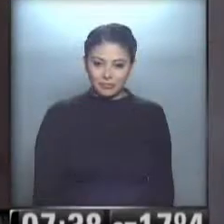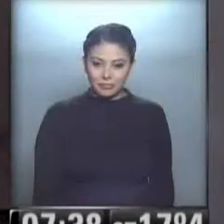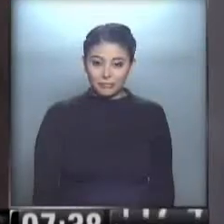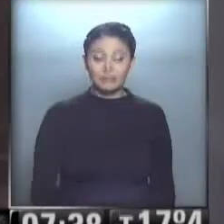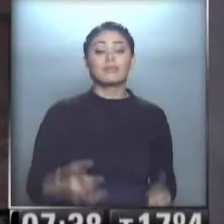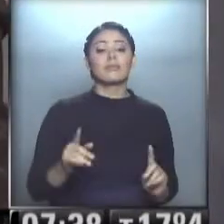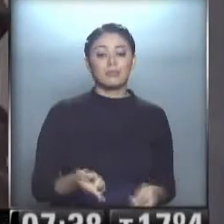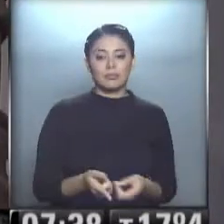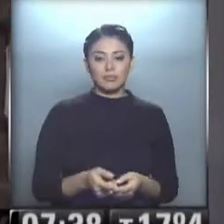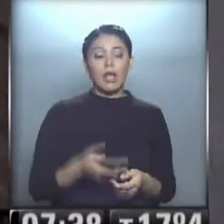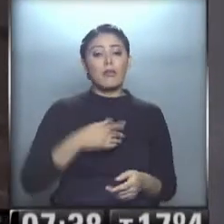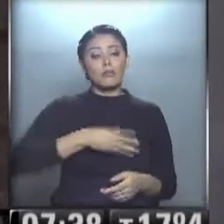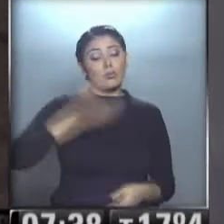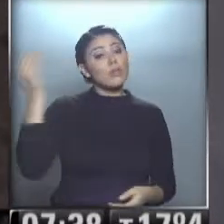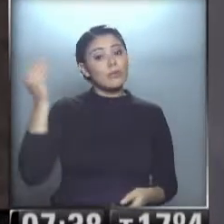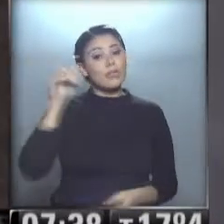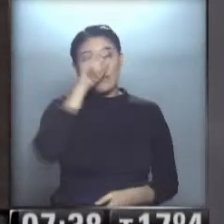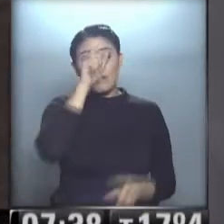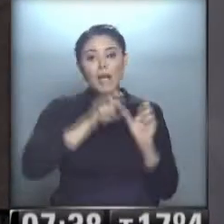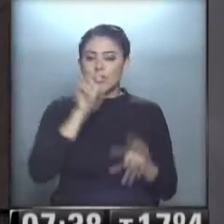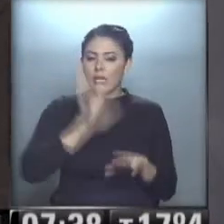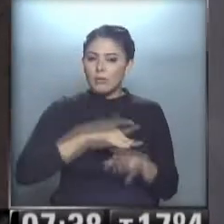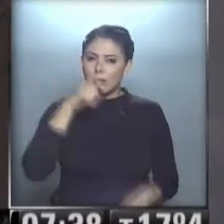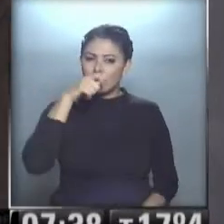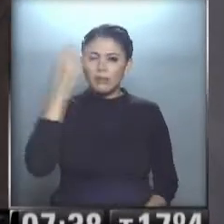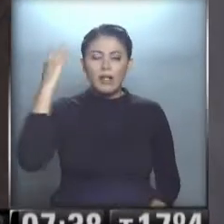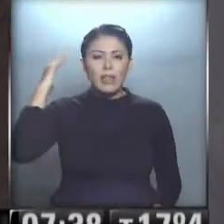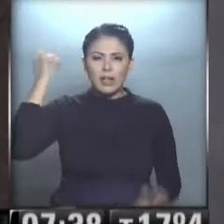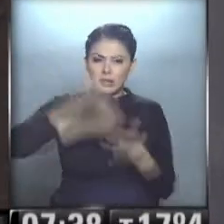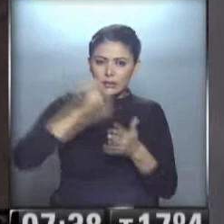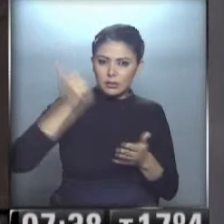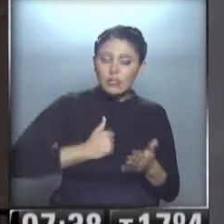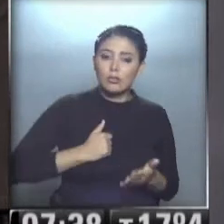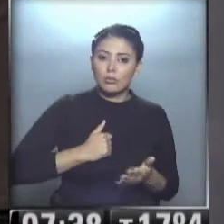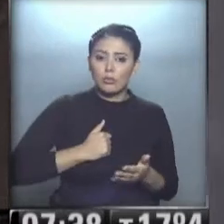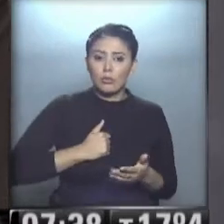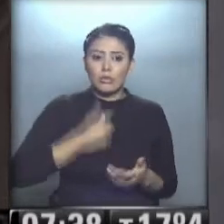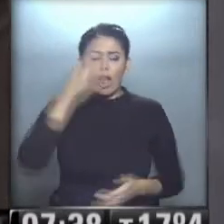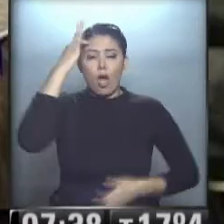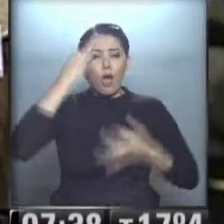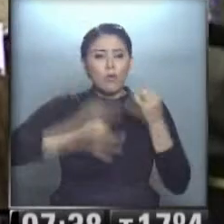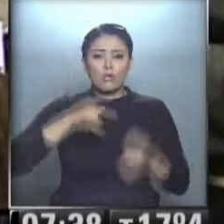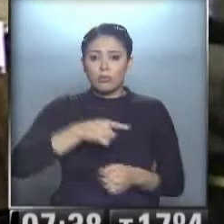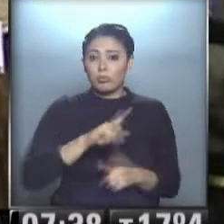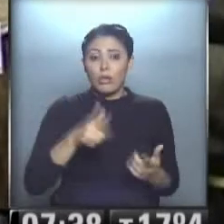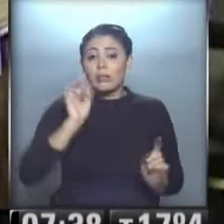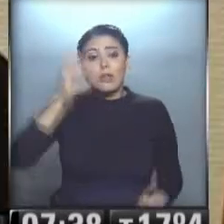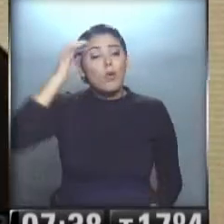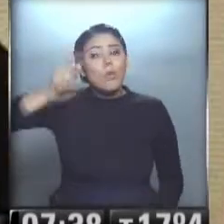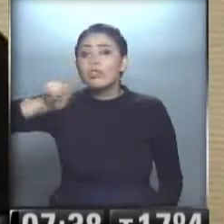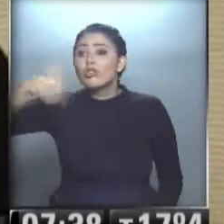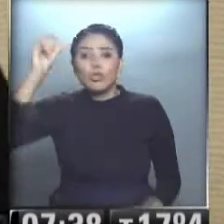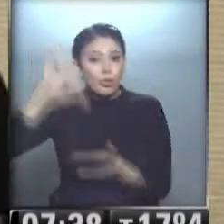ha pasado más de una ocasión que criminales de diferentes dictaduras del mundo no fueron juzgados en sus países y jueces de otros países han